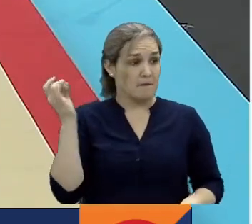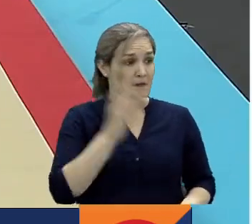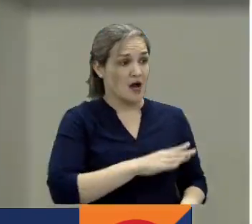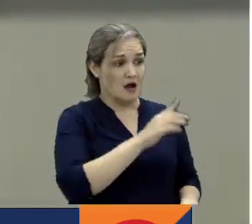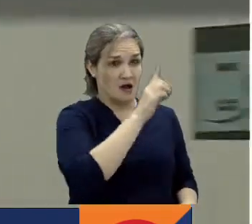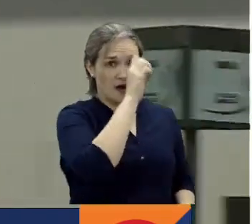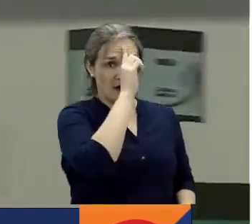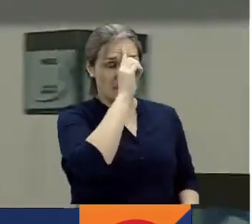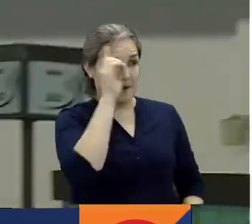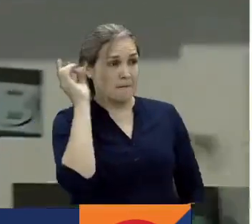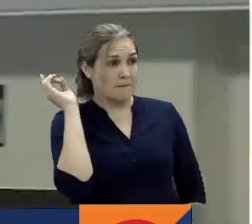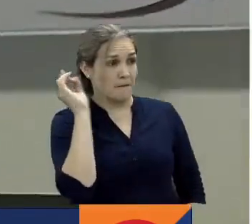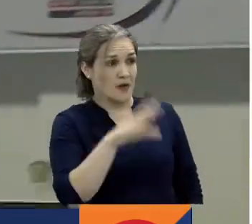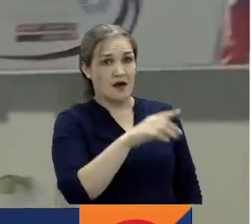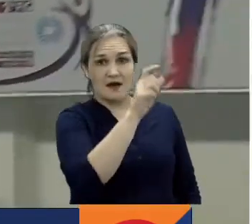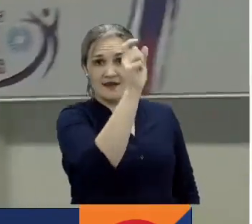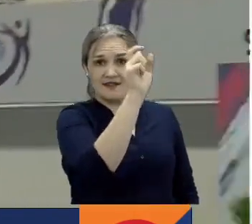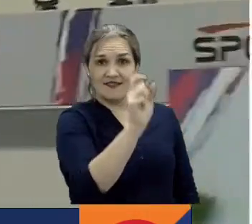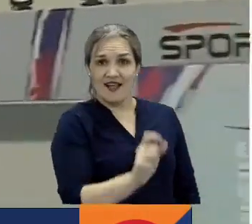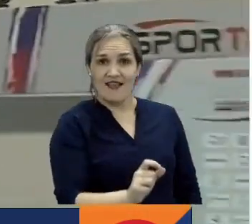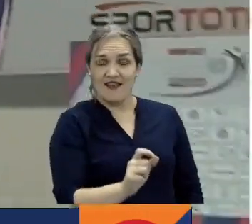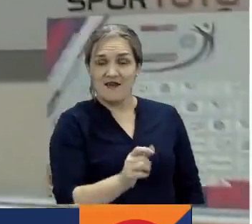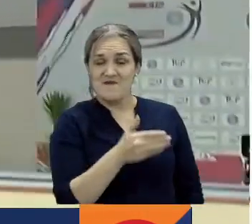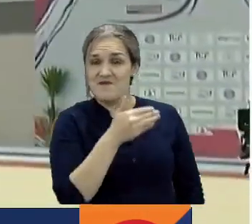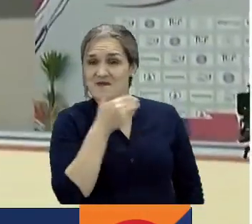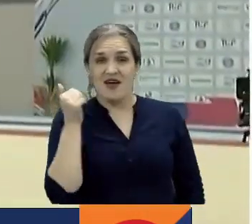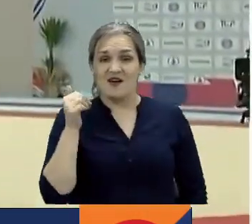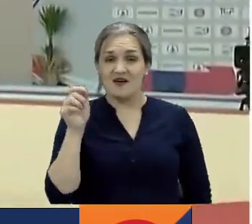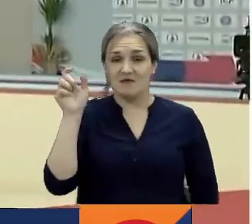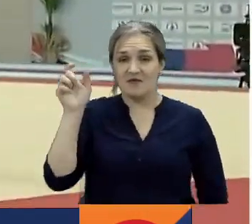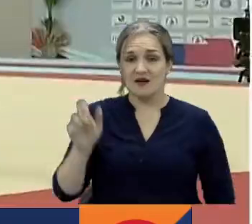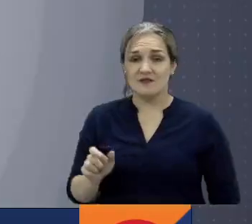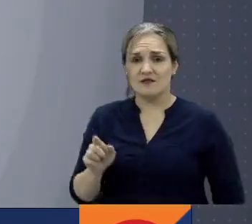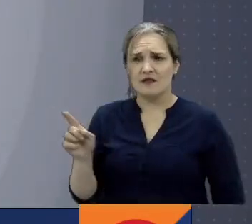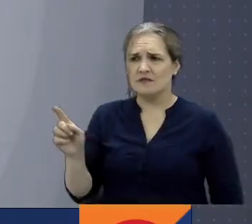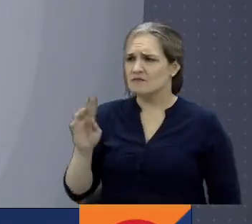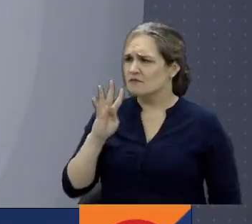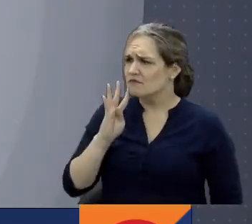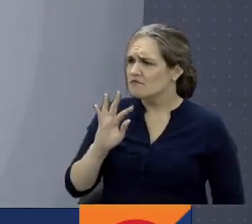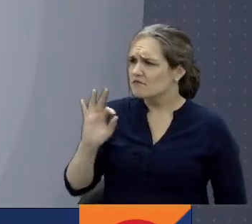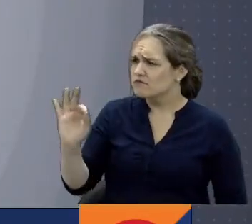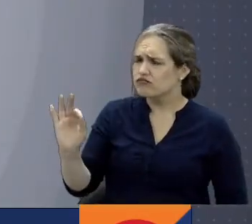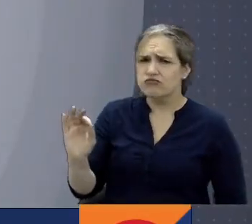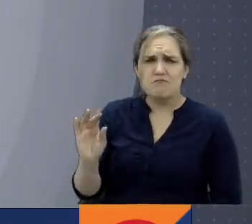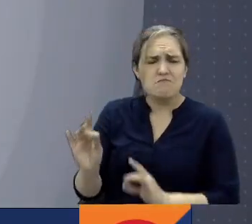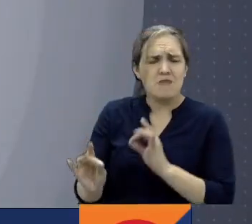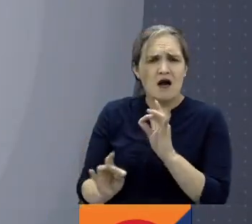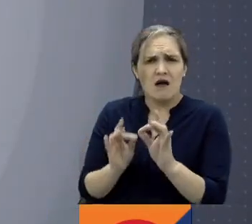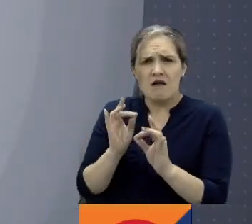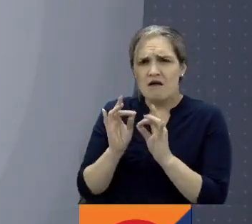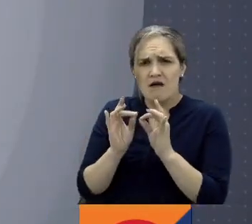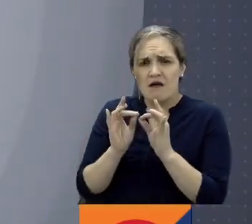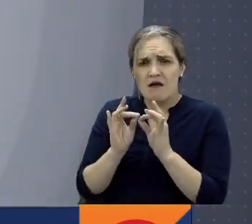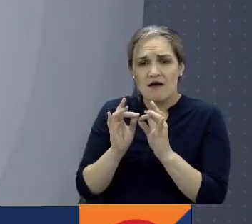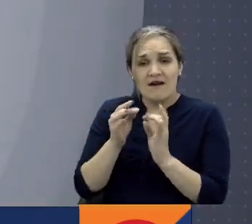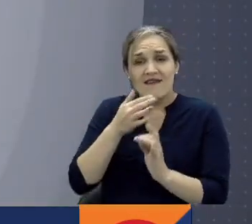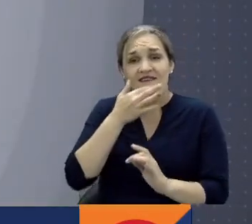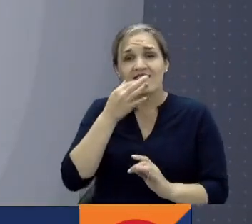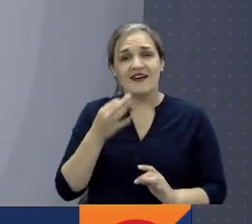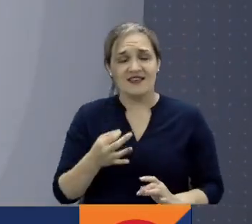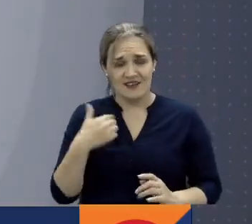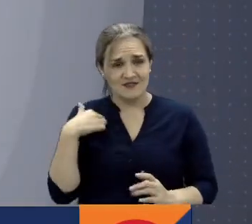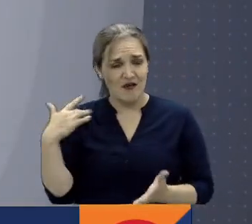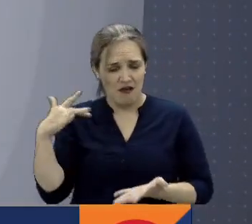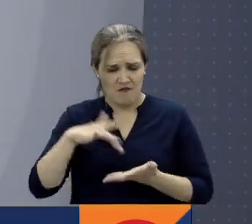al italiano Tommaso Grugnami. Los expertos calificaron la presentación como magistral. De verdad que esta competencia la estoy disfrutando al máximo